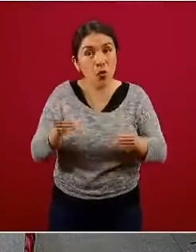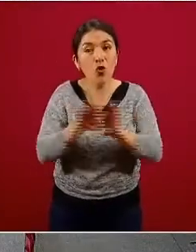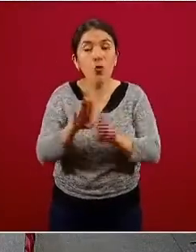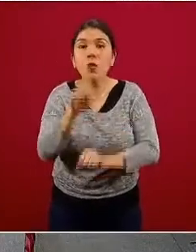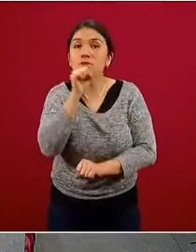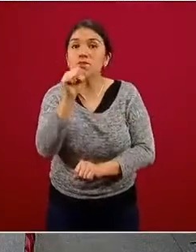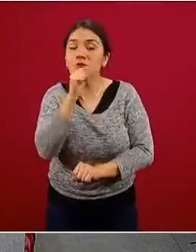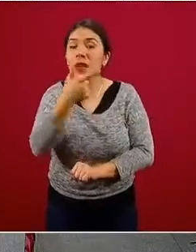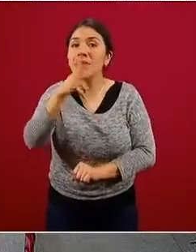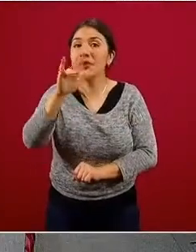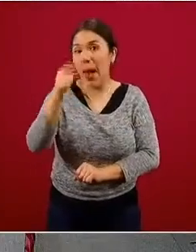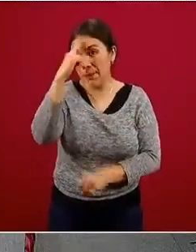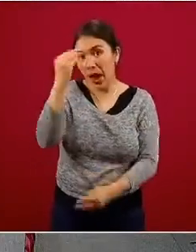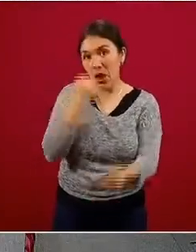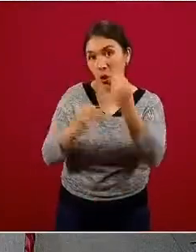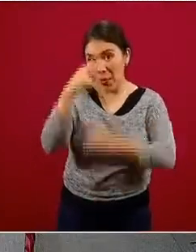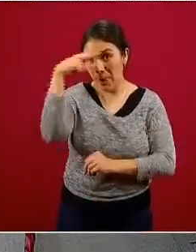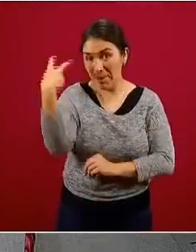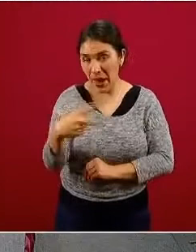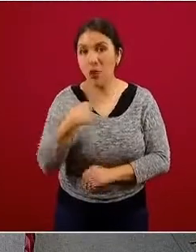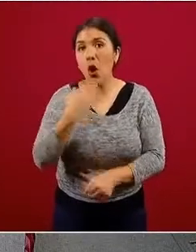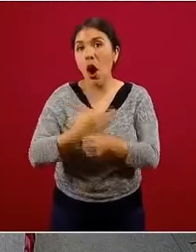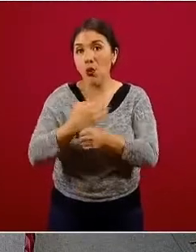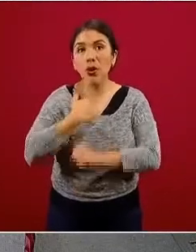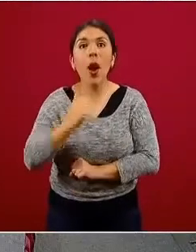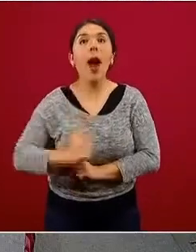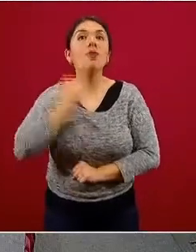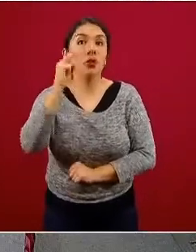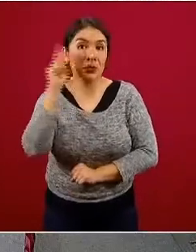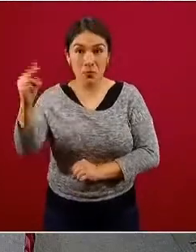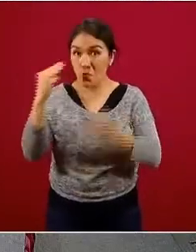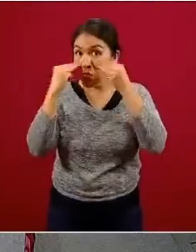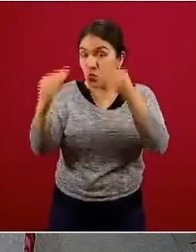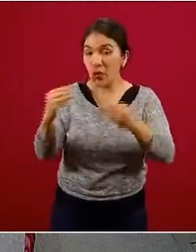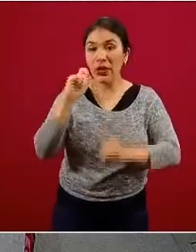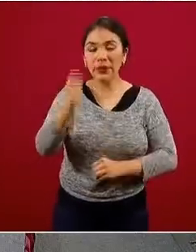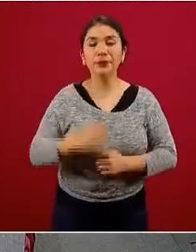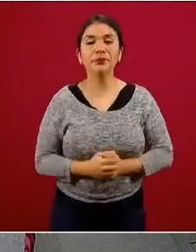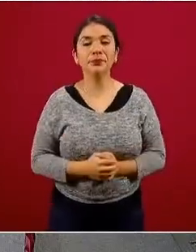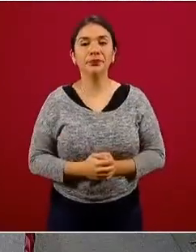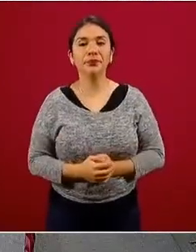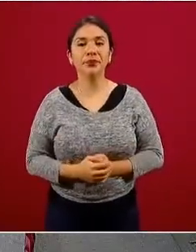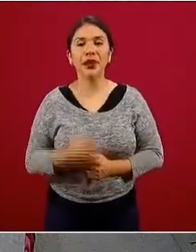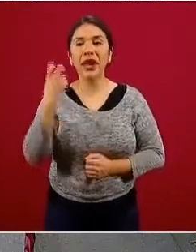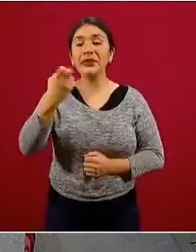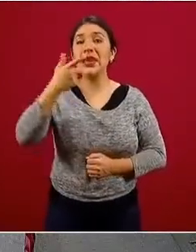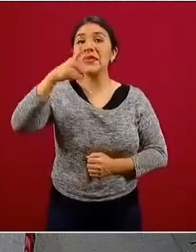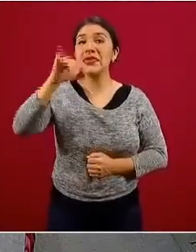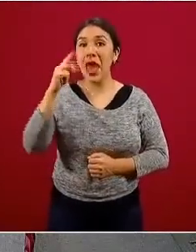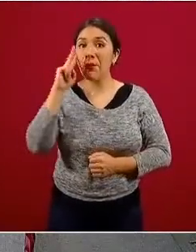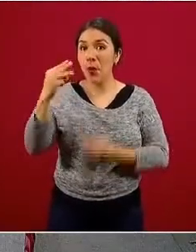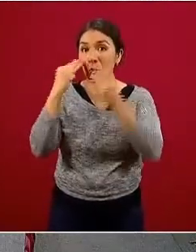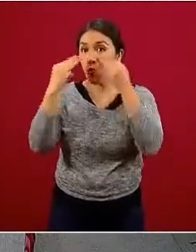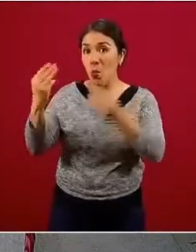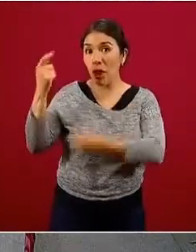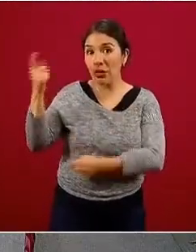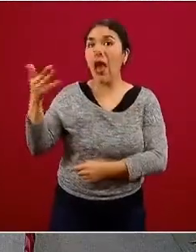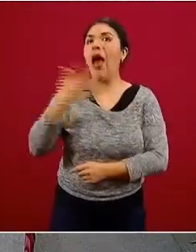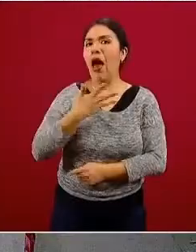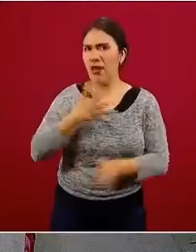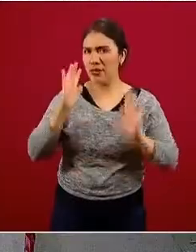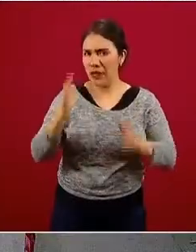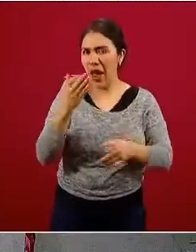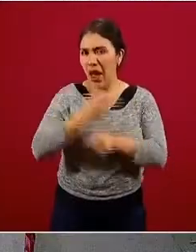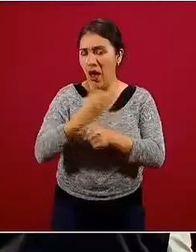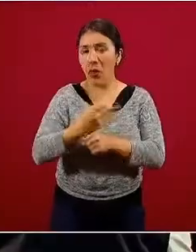guías alimentarias mexicanas. Y aprovecho para mostrarles, estas son nuestras guías alimentarias, ya